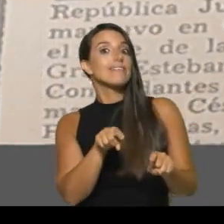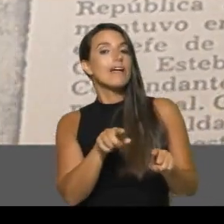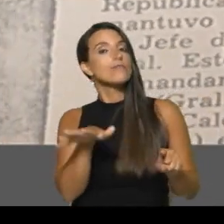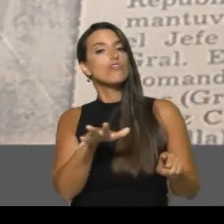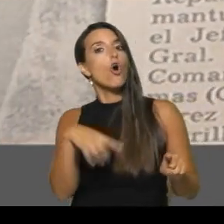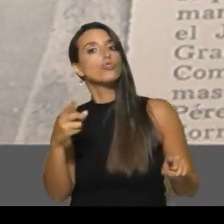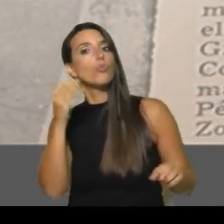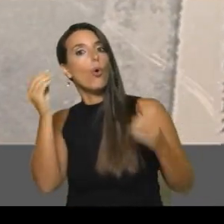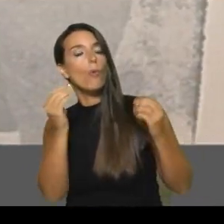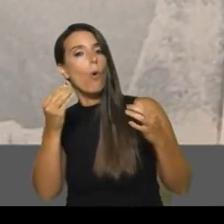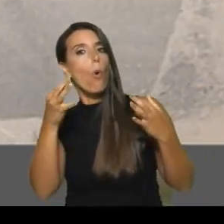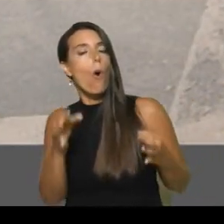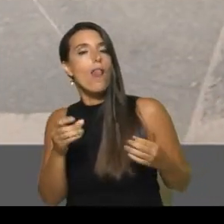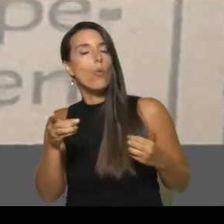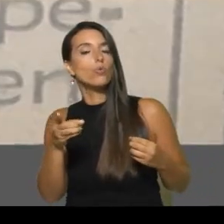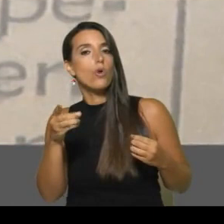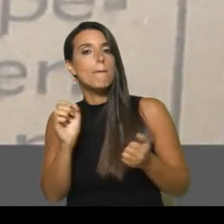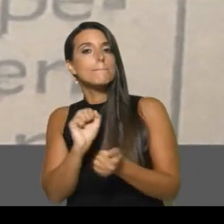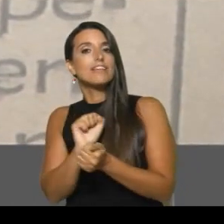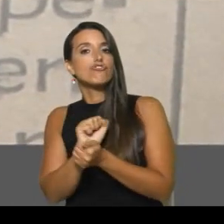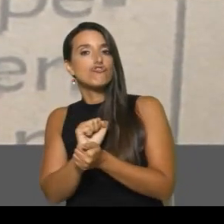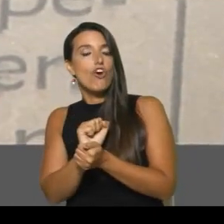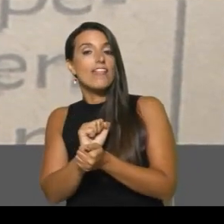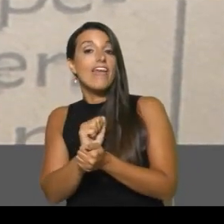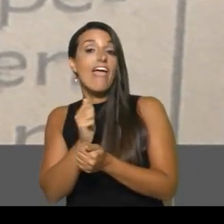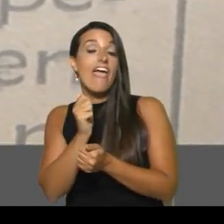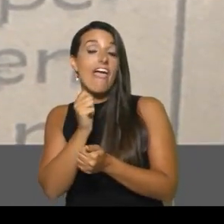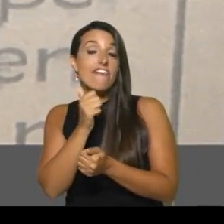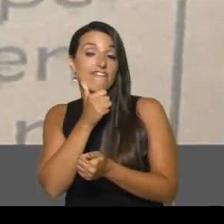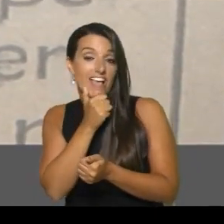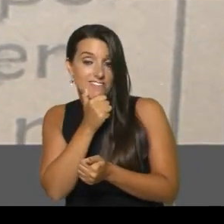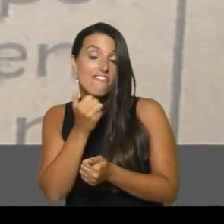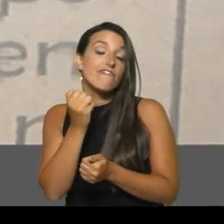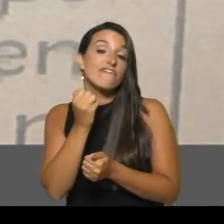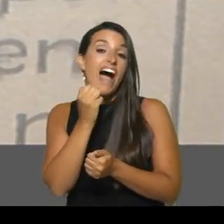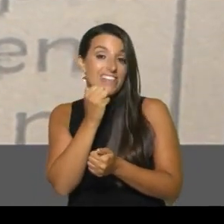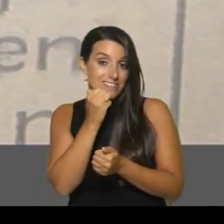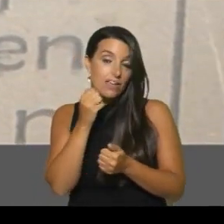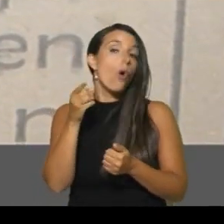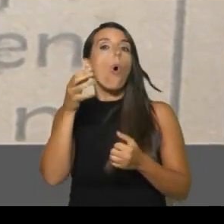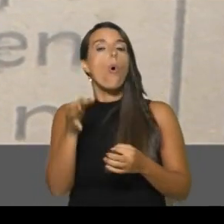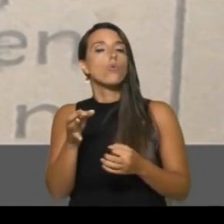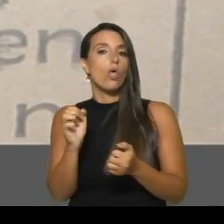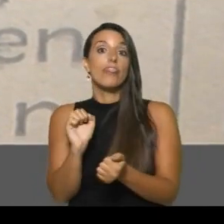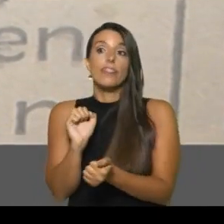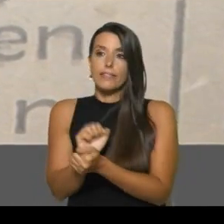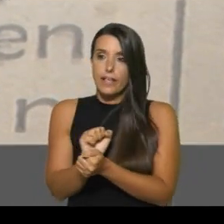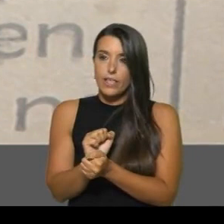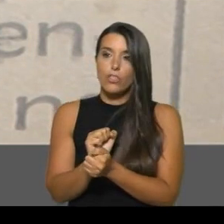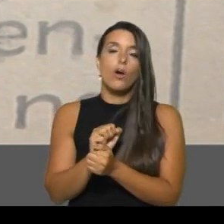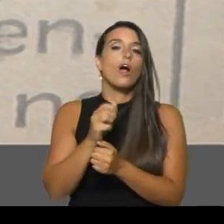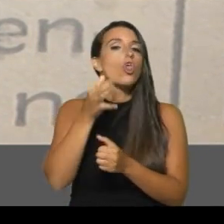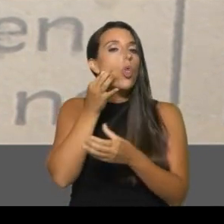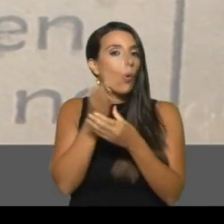preocupante que había sido la prisión de Jorge Valle y legal lo habían detenido está largamente contado en